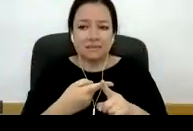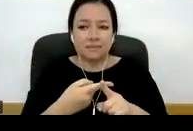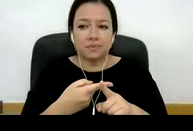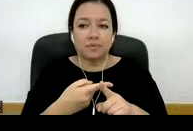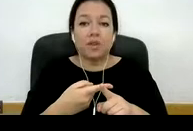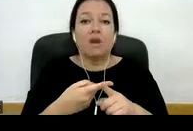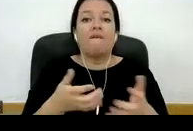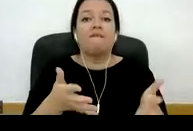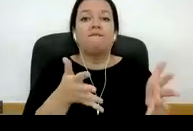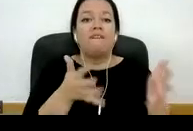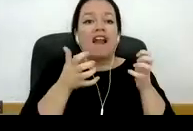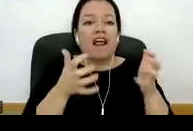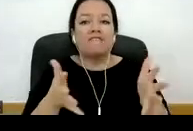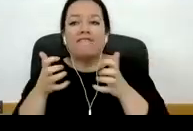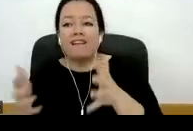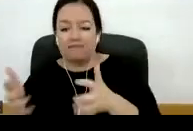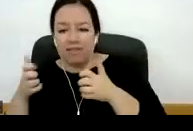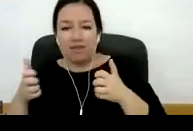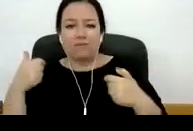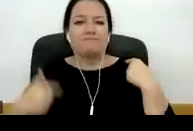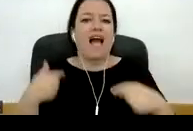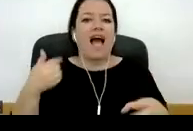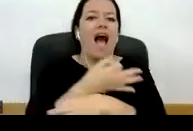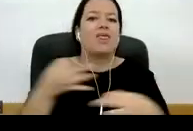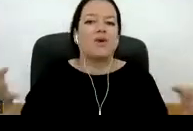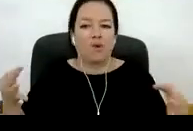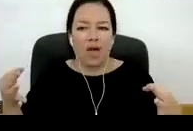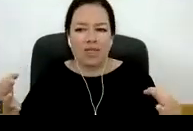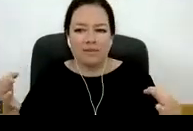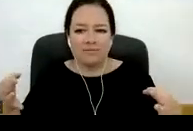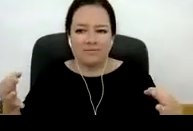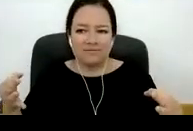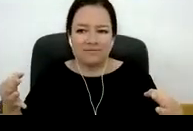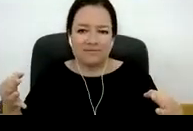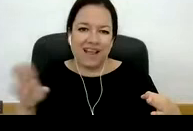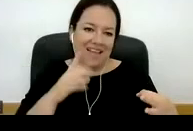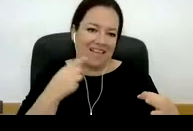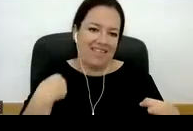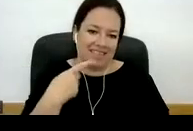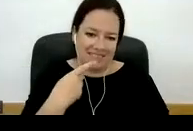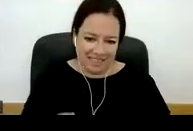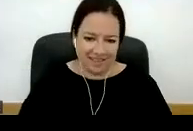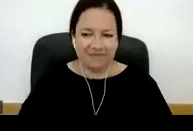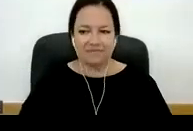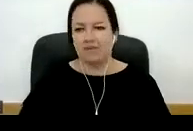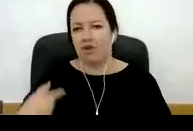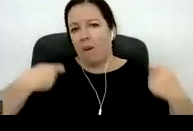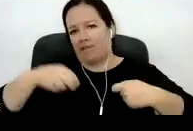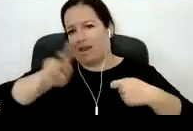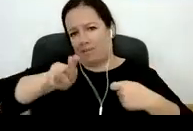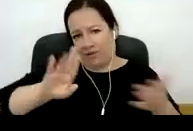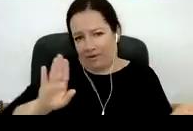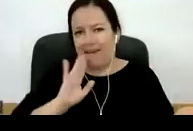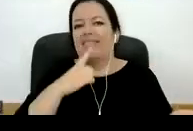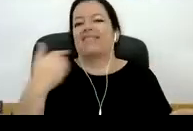todos los beneficios de una microbiota adecuada, que hemos comentado en algunas otras ocasiones y que no quiero hacerme pesado, porque como os